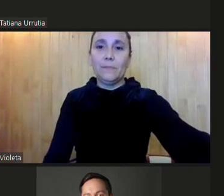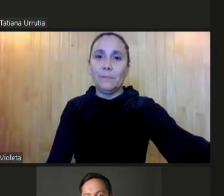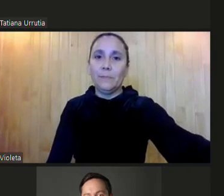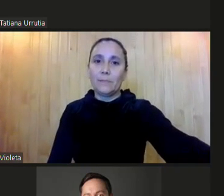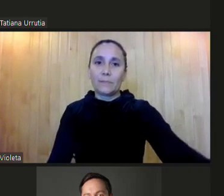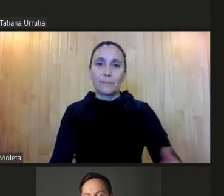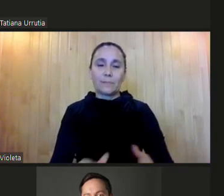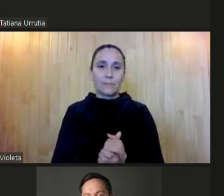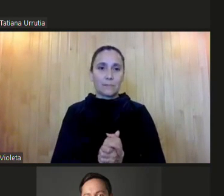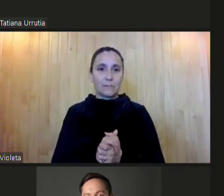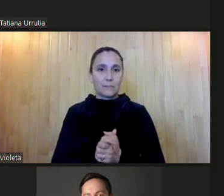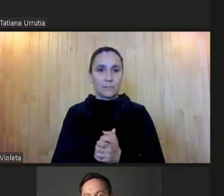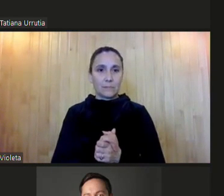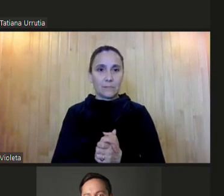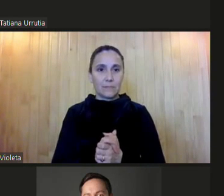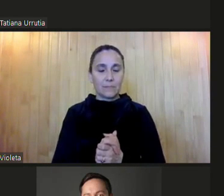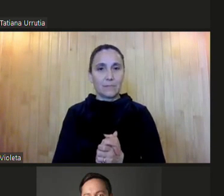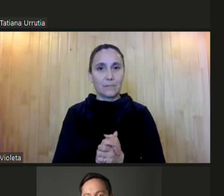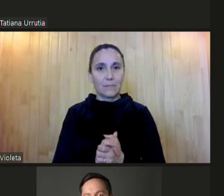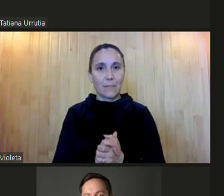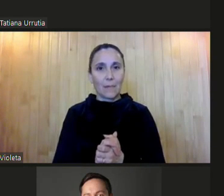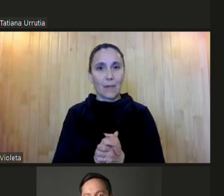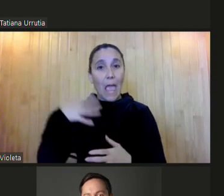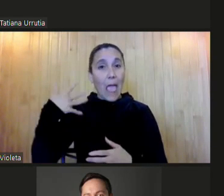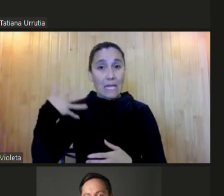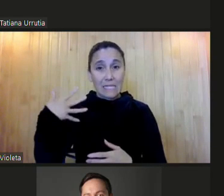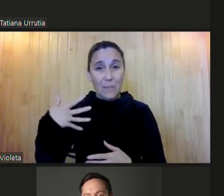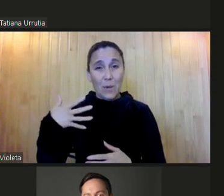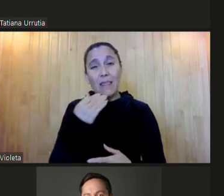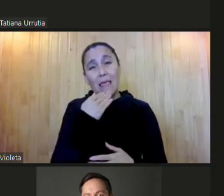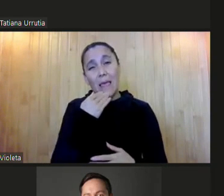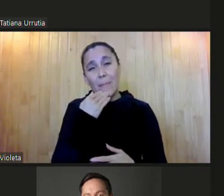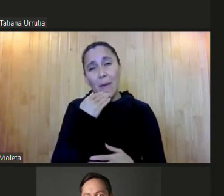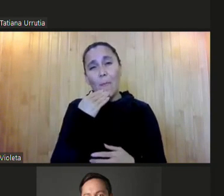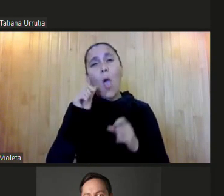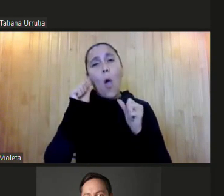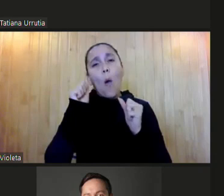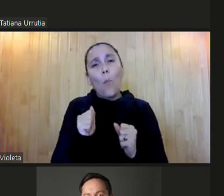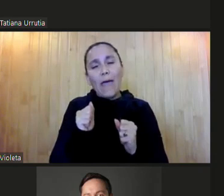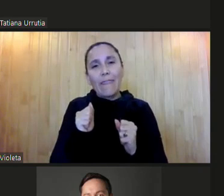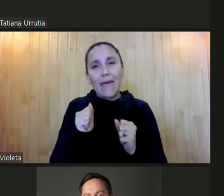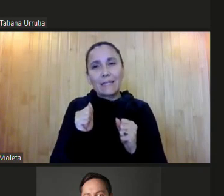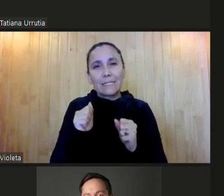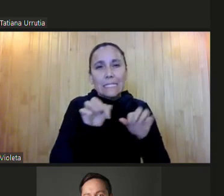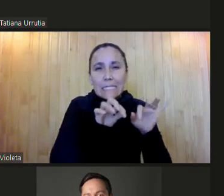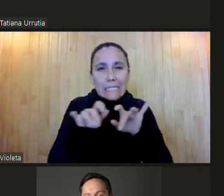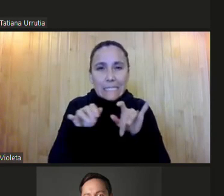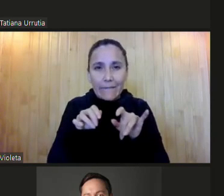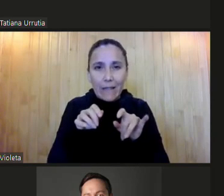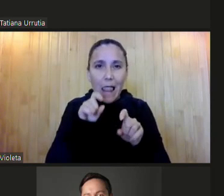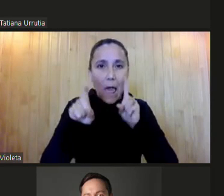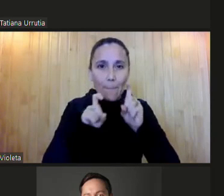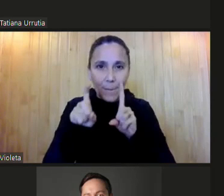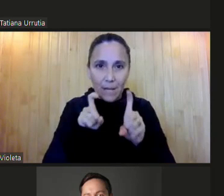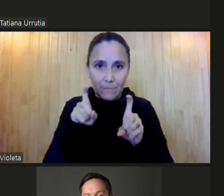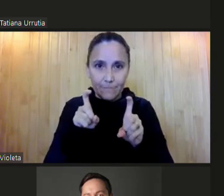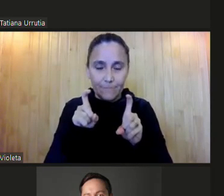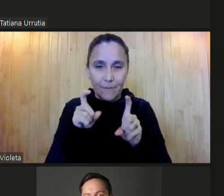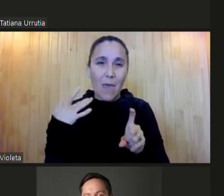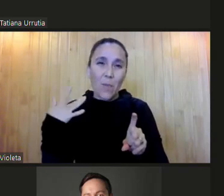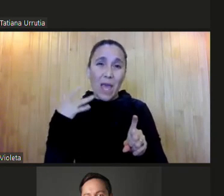Ya, igual ahora se pueden escribir las preguntas, también ayudarían porque nos vemos chiquitita la Violeta. Ya, dame un